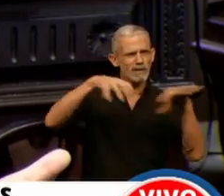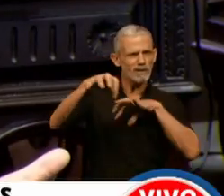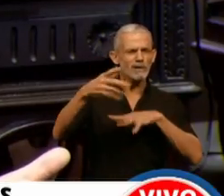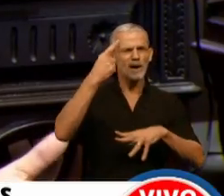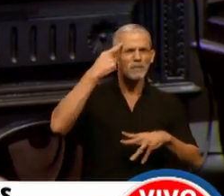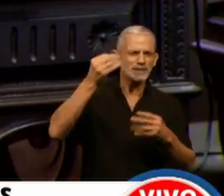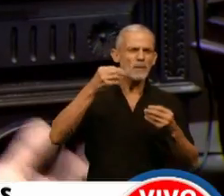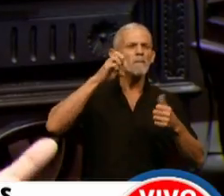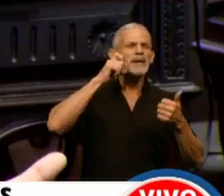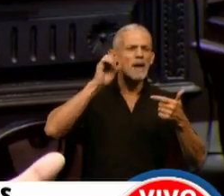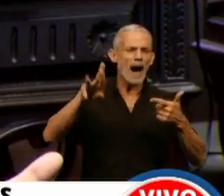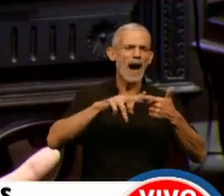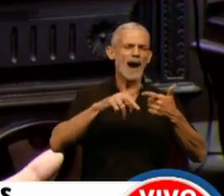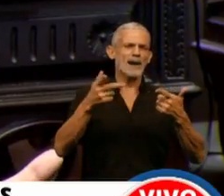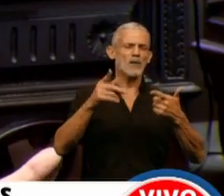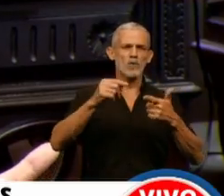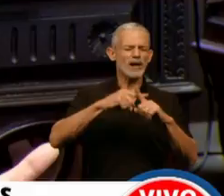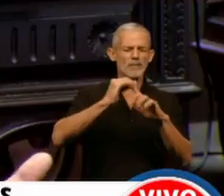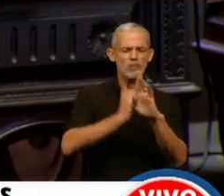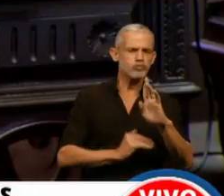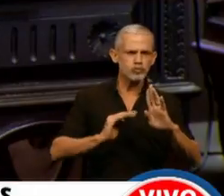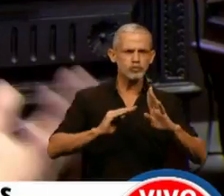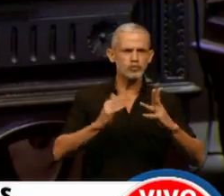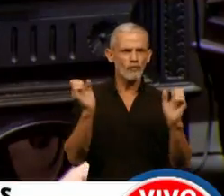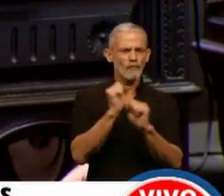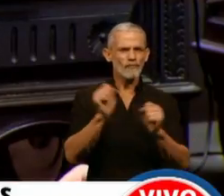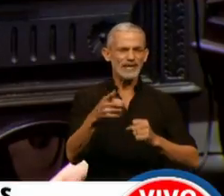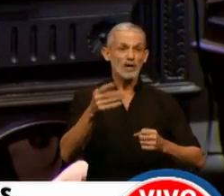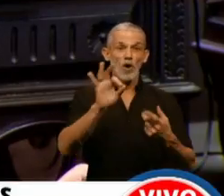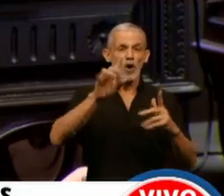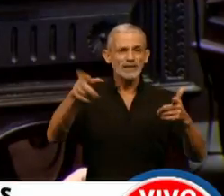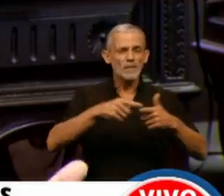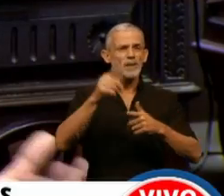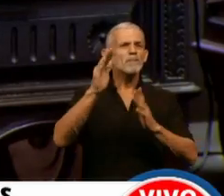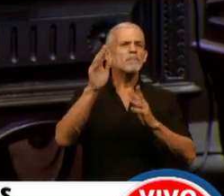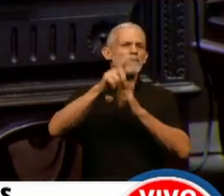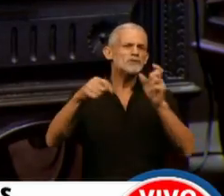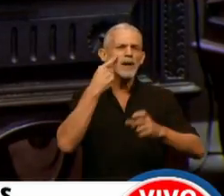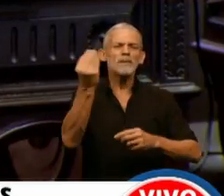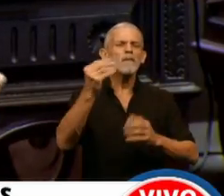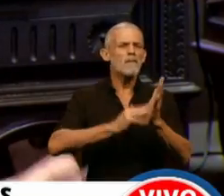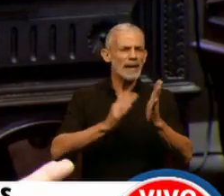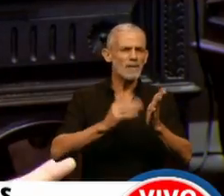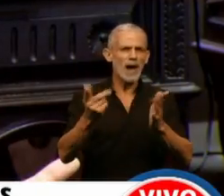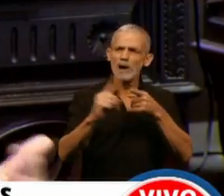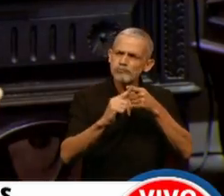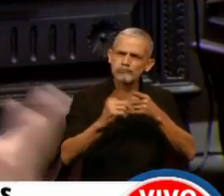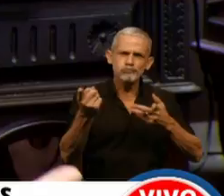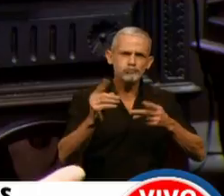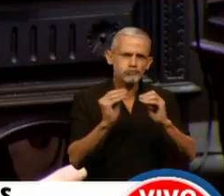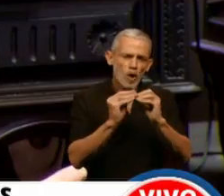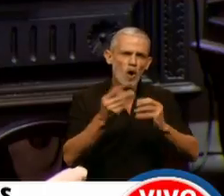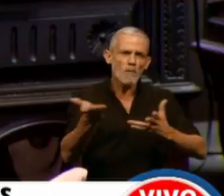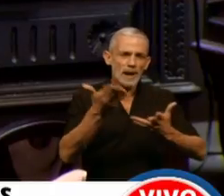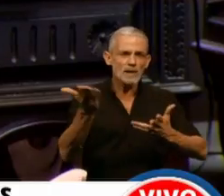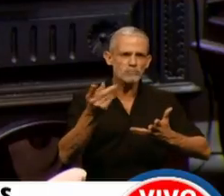un vecino de pinamar que tiene temperatura bajo cero en los zapatos de un vecino de valla blanca no hablan con sus correligionarios que